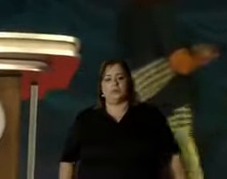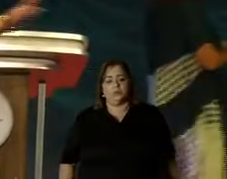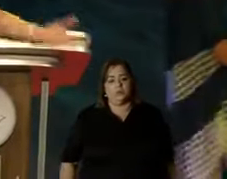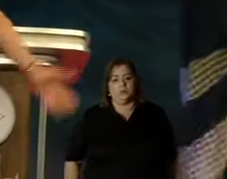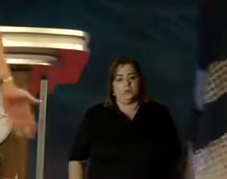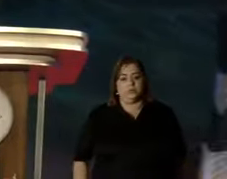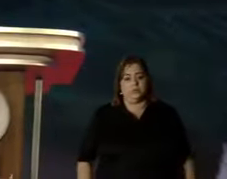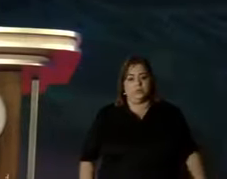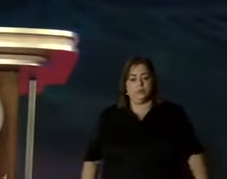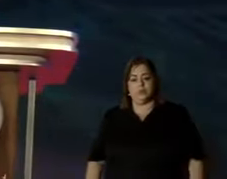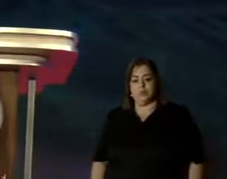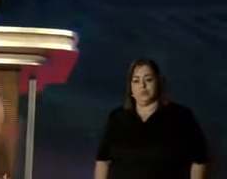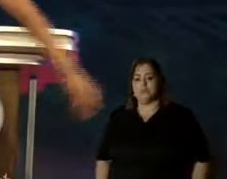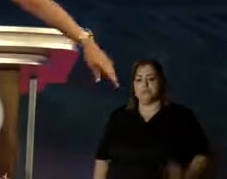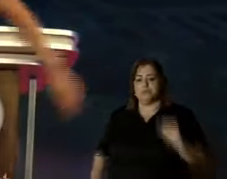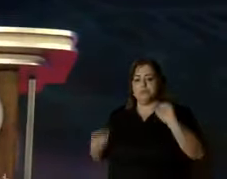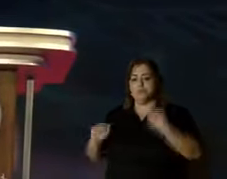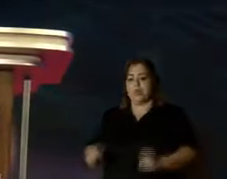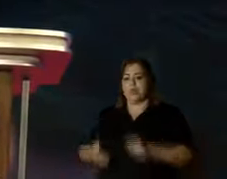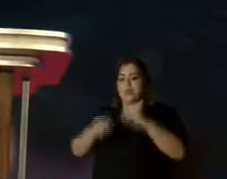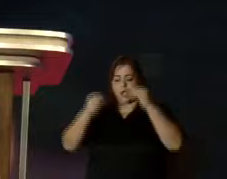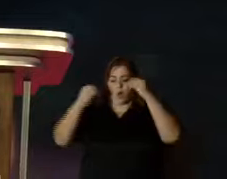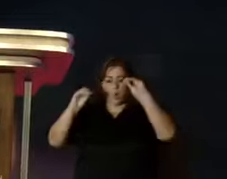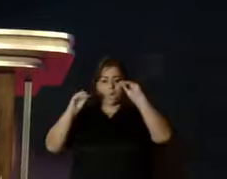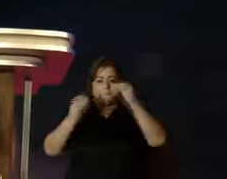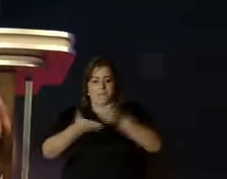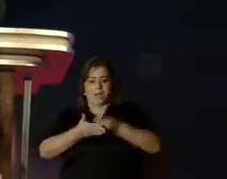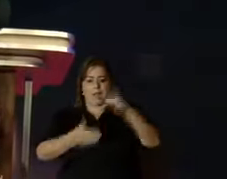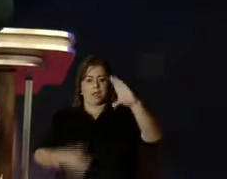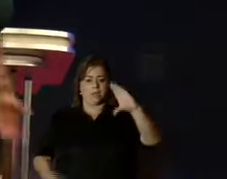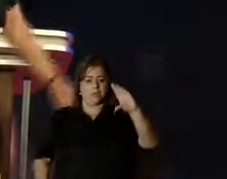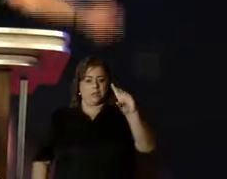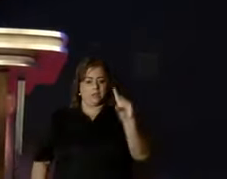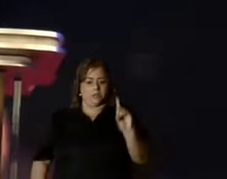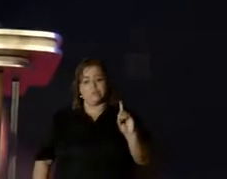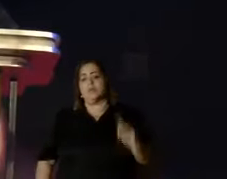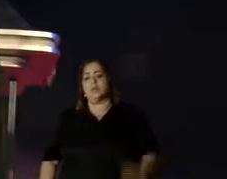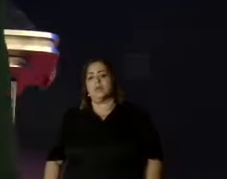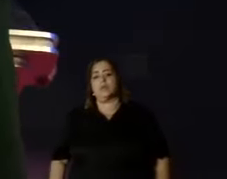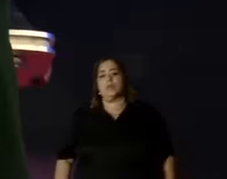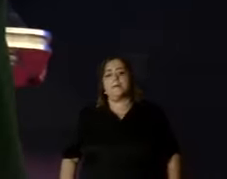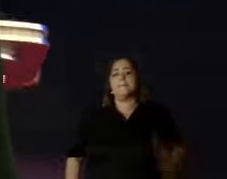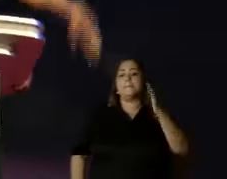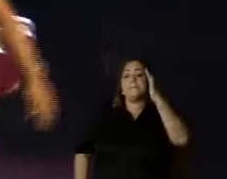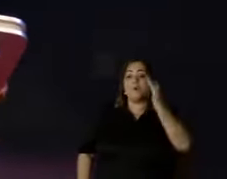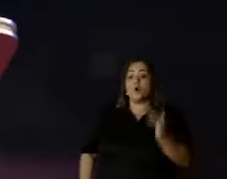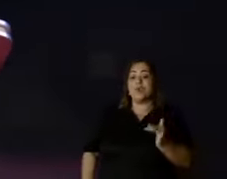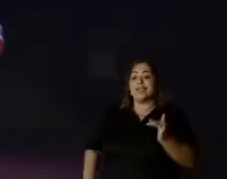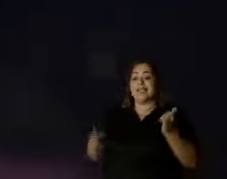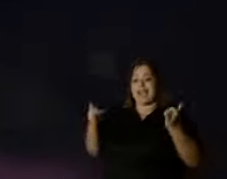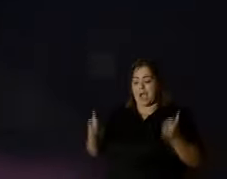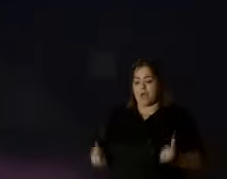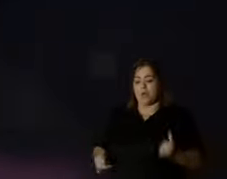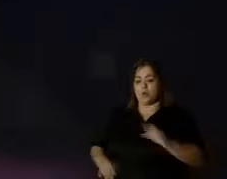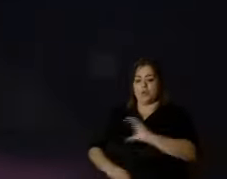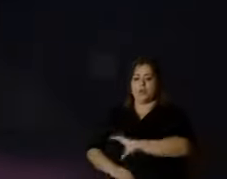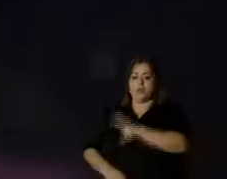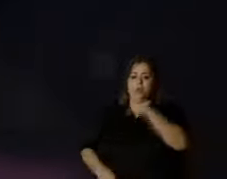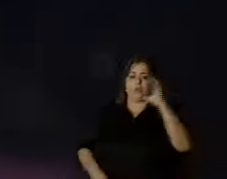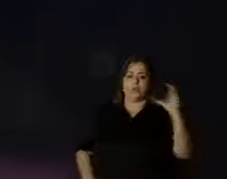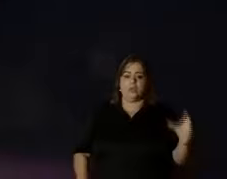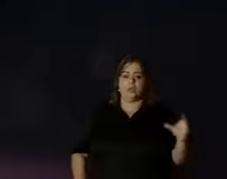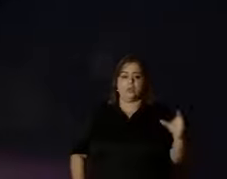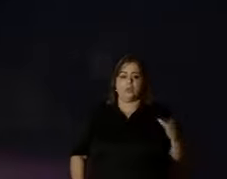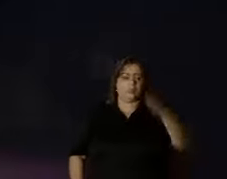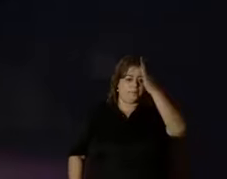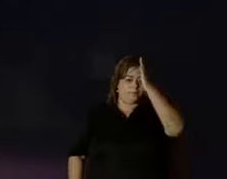Móvil, tarjeta de crédito. Pase por allí. Aleluya, llévese algo y bendiga a alguien, que estamos en Navidad, ¿verdad que sí? Y Jesucristo, que